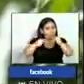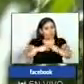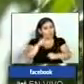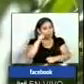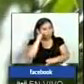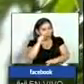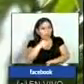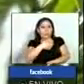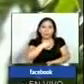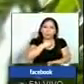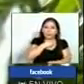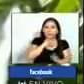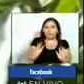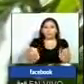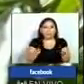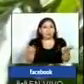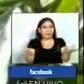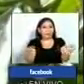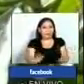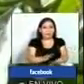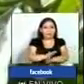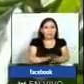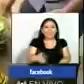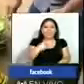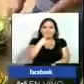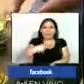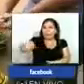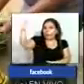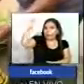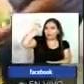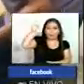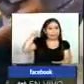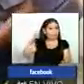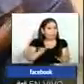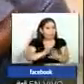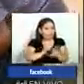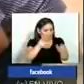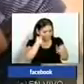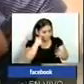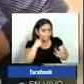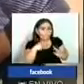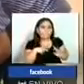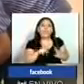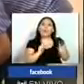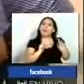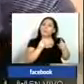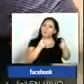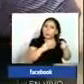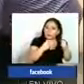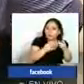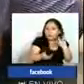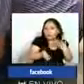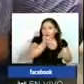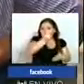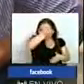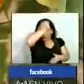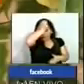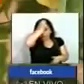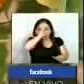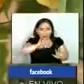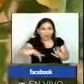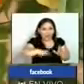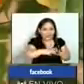curioso De todo Es que nadie Les enseñó Aseguran Que se fueron A la prueba Y error Por momentos